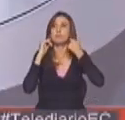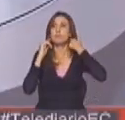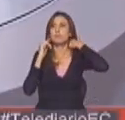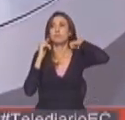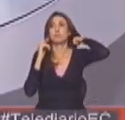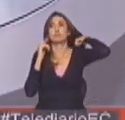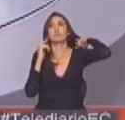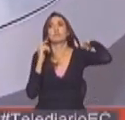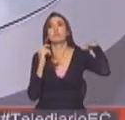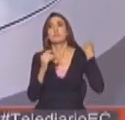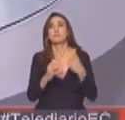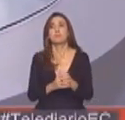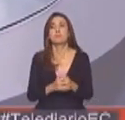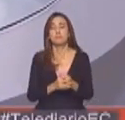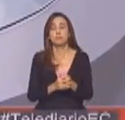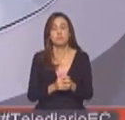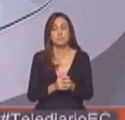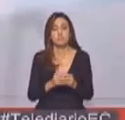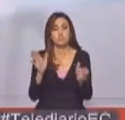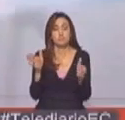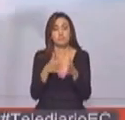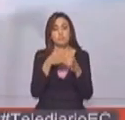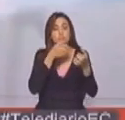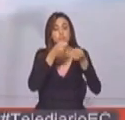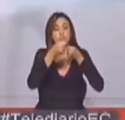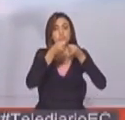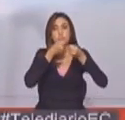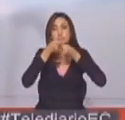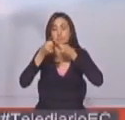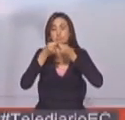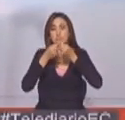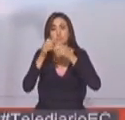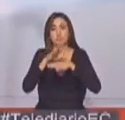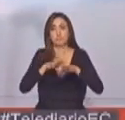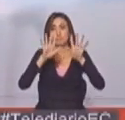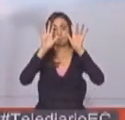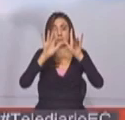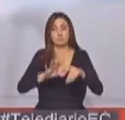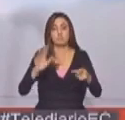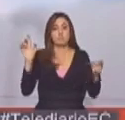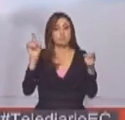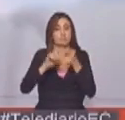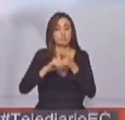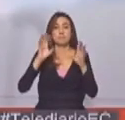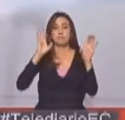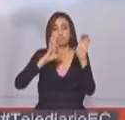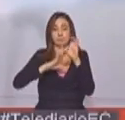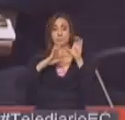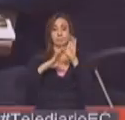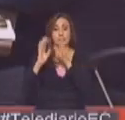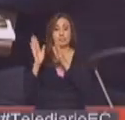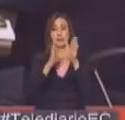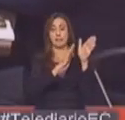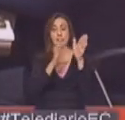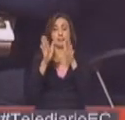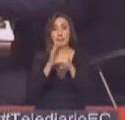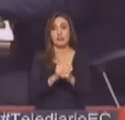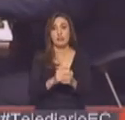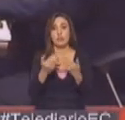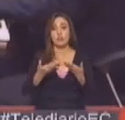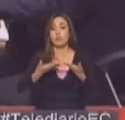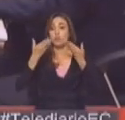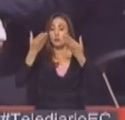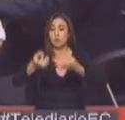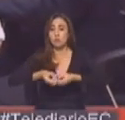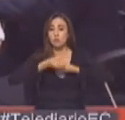gracias por en el programa primera impresión de este lunes darwin ser aquí be ex secretario del consejo de participación ciudadana transitorio aseguró que se dejó toda la